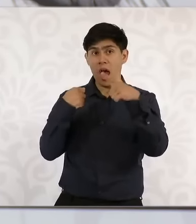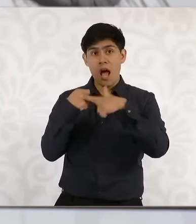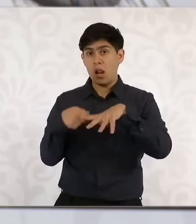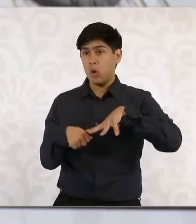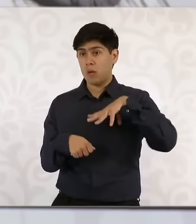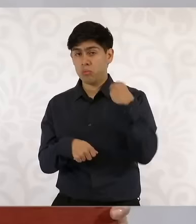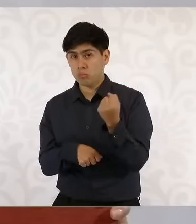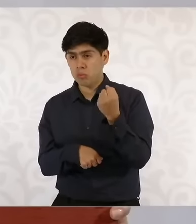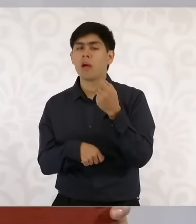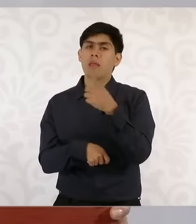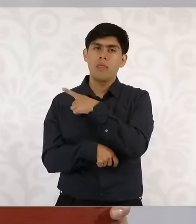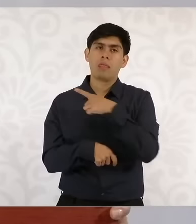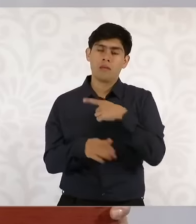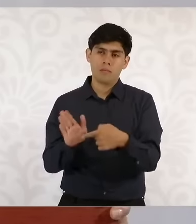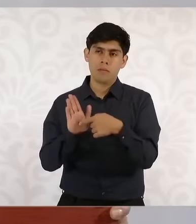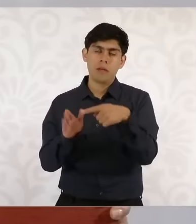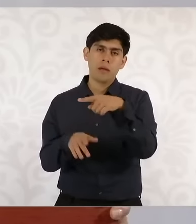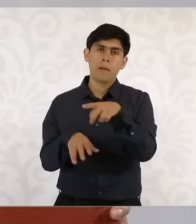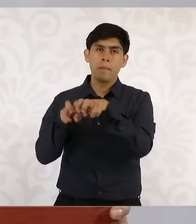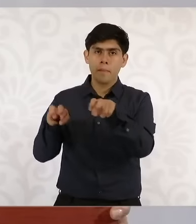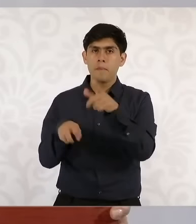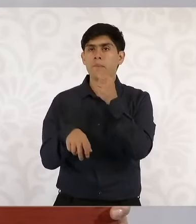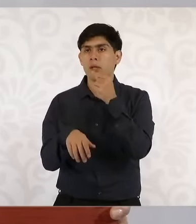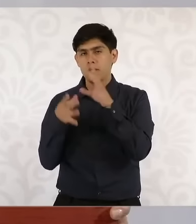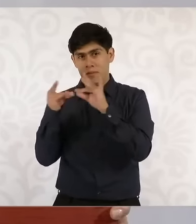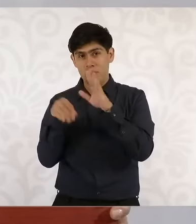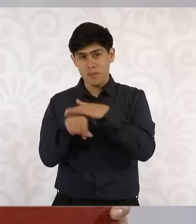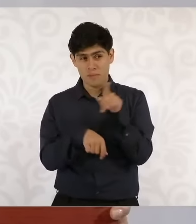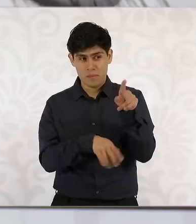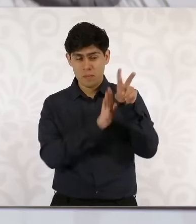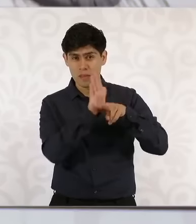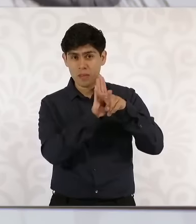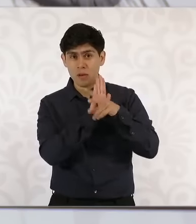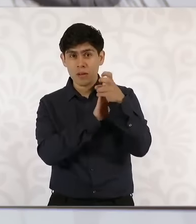estas imágenes contra la policía son muy fuertes,